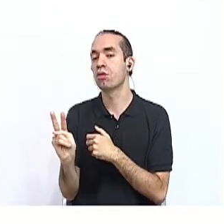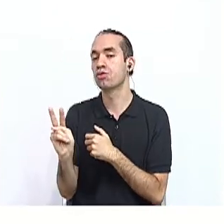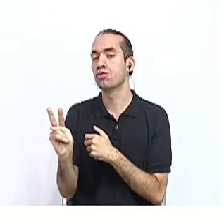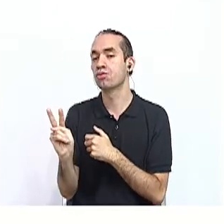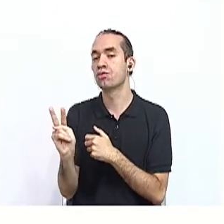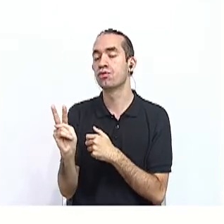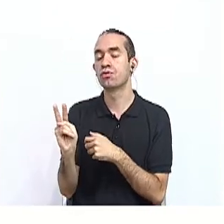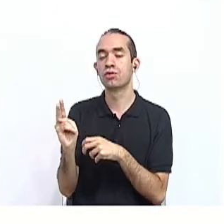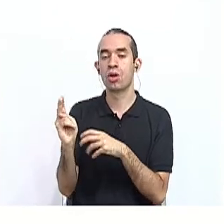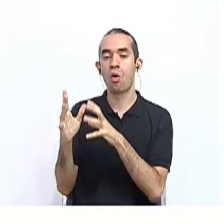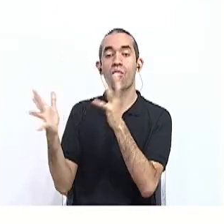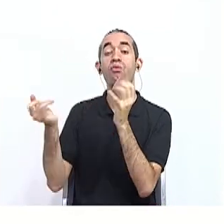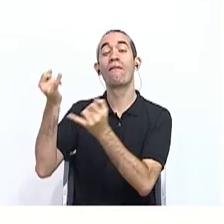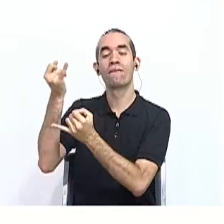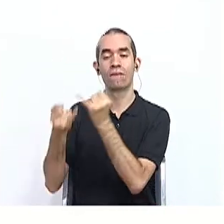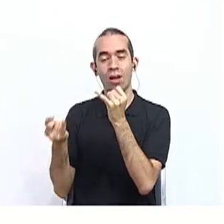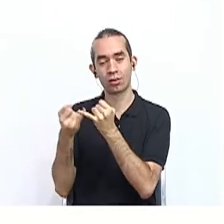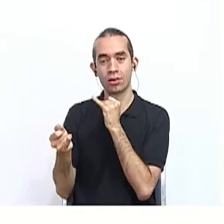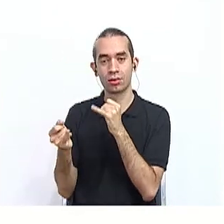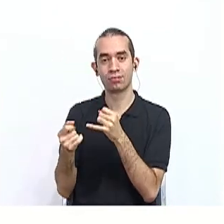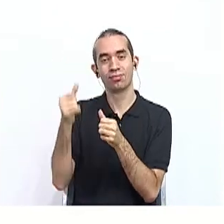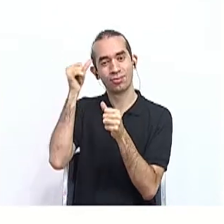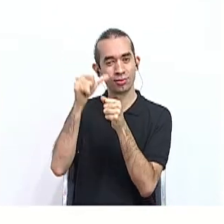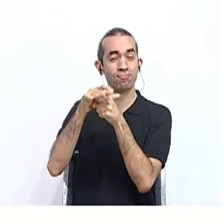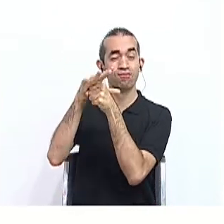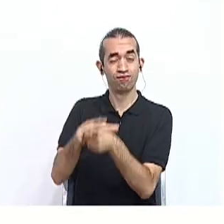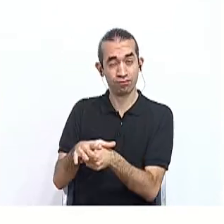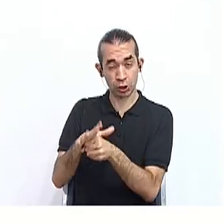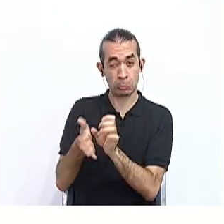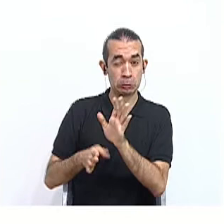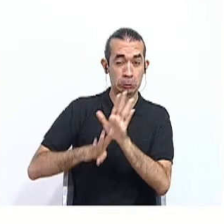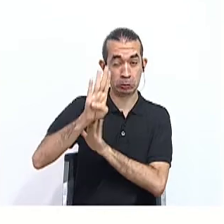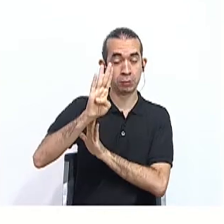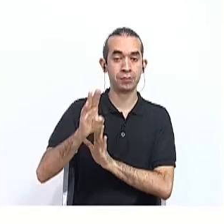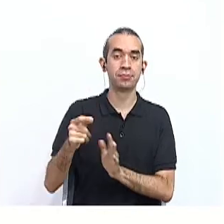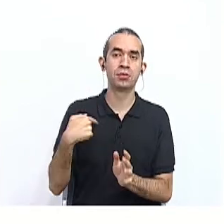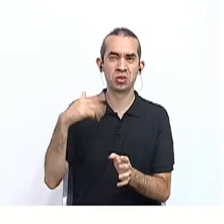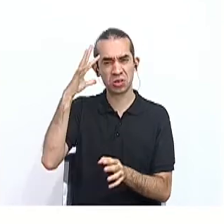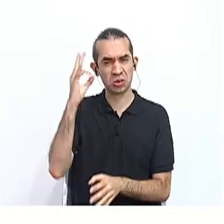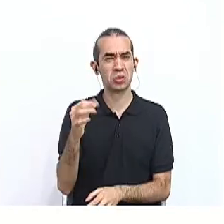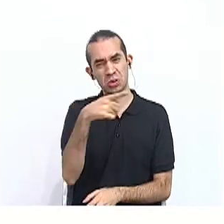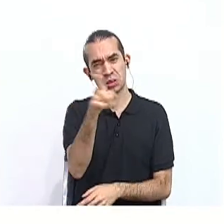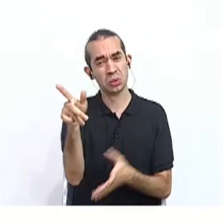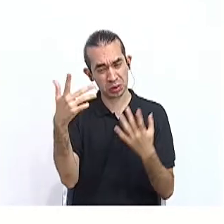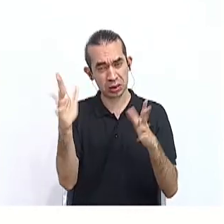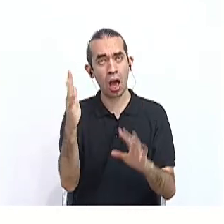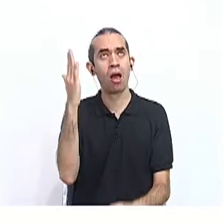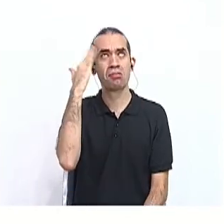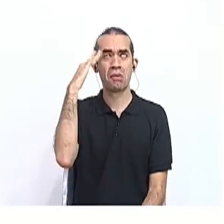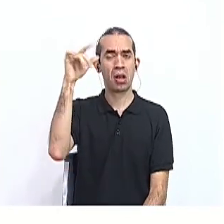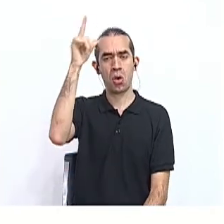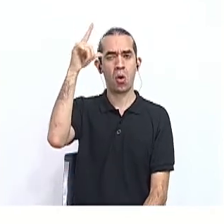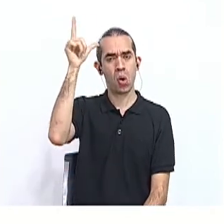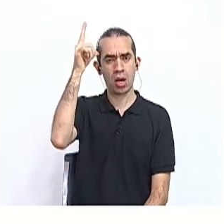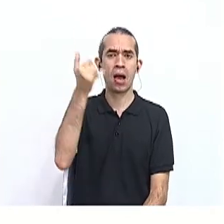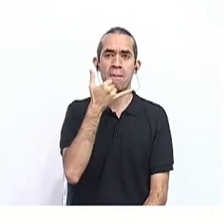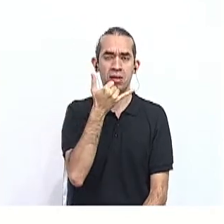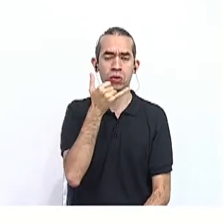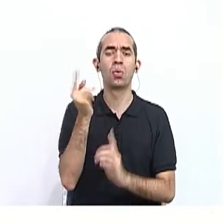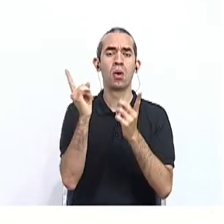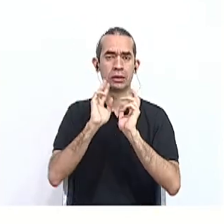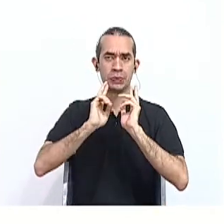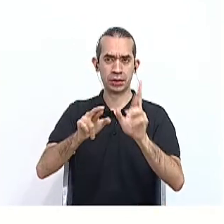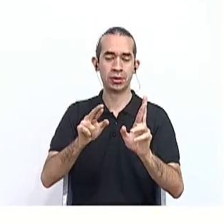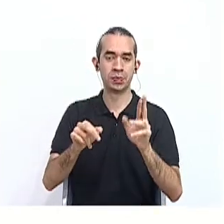se cambió, se aumentó la presión, ¿verdad? Entonces, yo creo que ya ustedes, por lógica, deberían saber cuál es ese volumen,